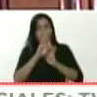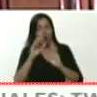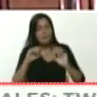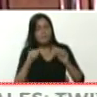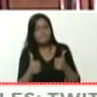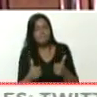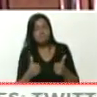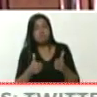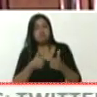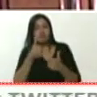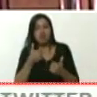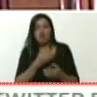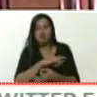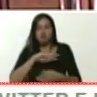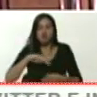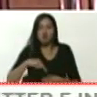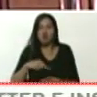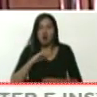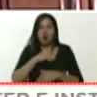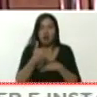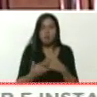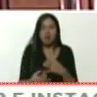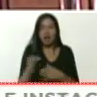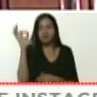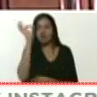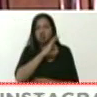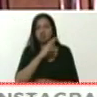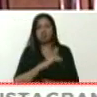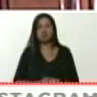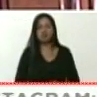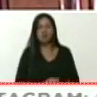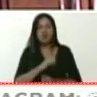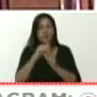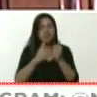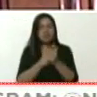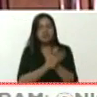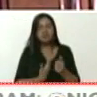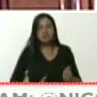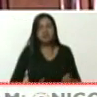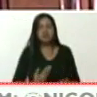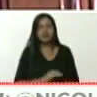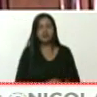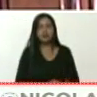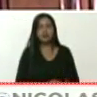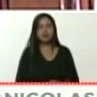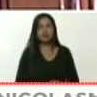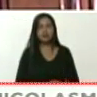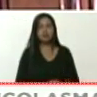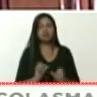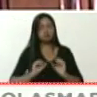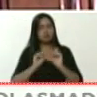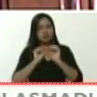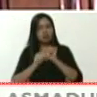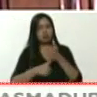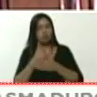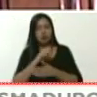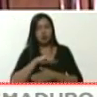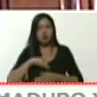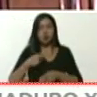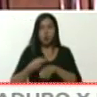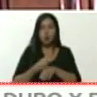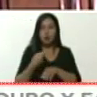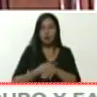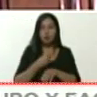buen paso. El plan porcino, señora vicepresidenta, avanzando. Allá está nuestro